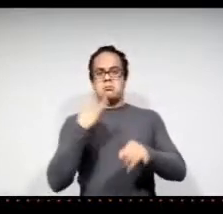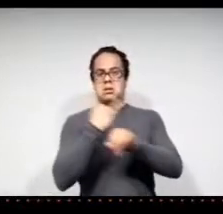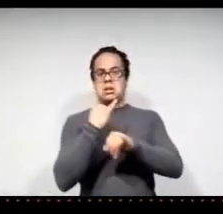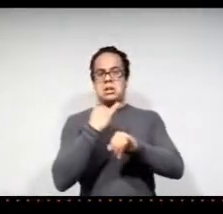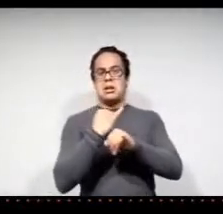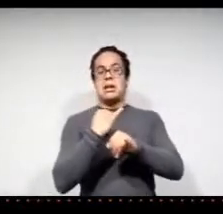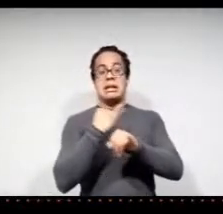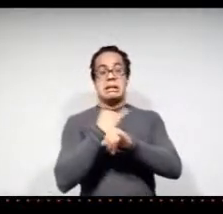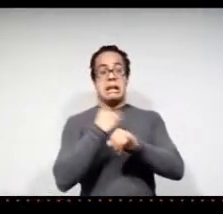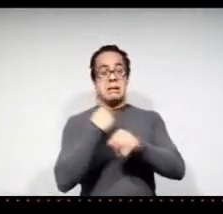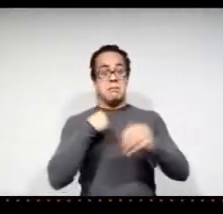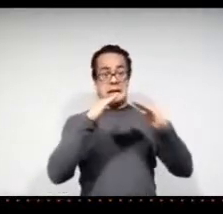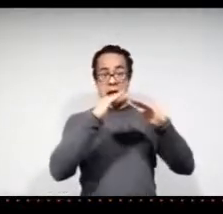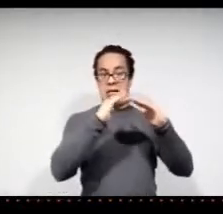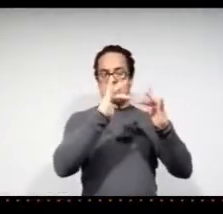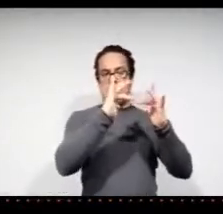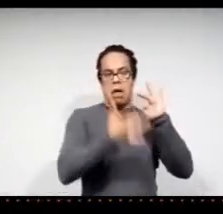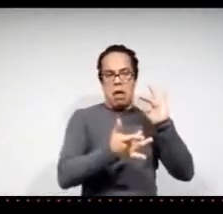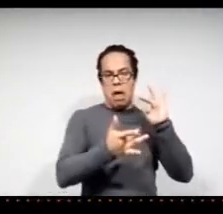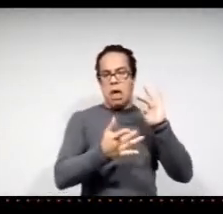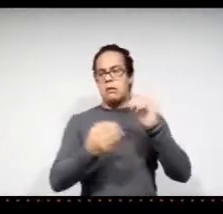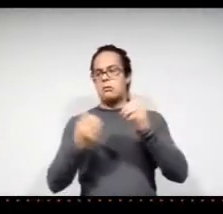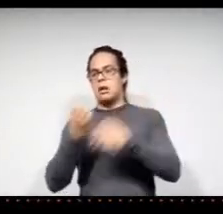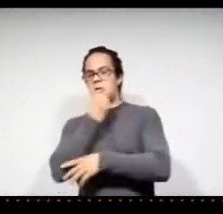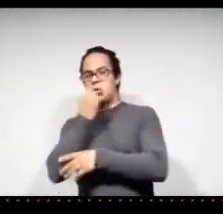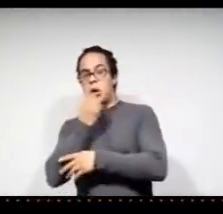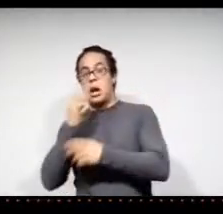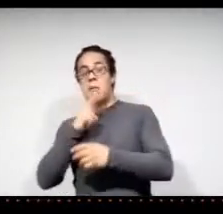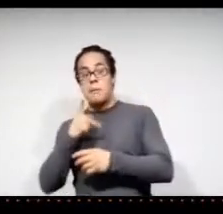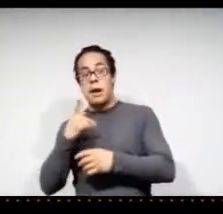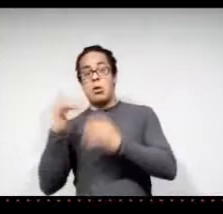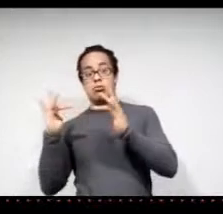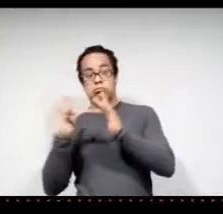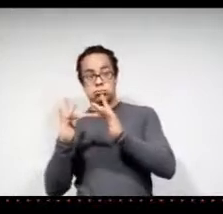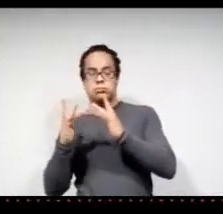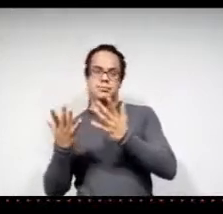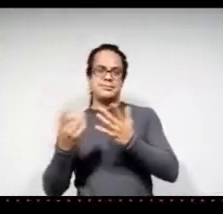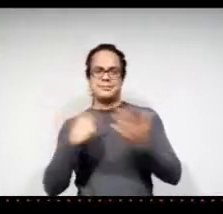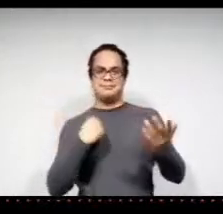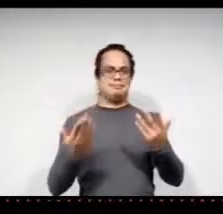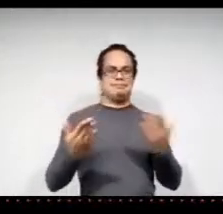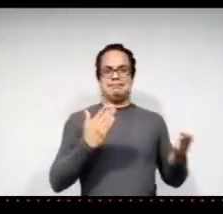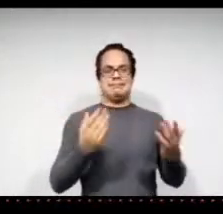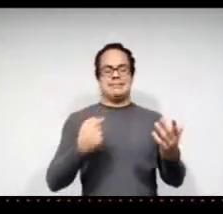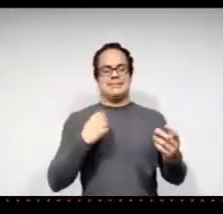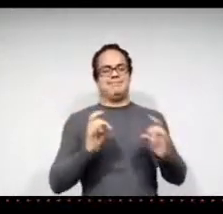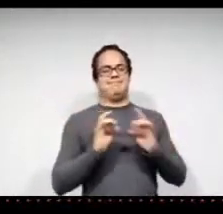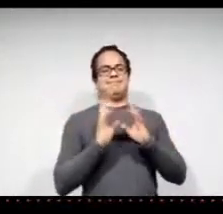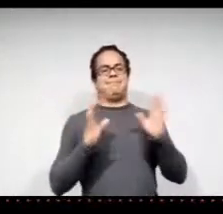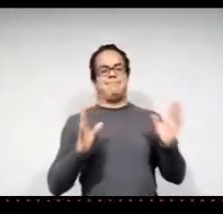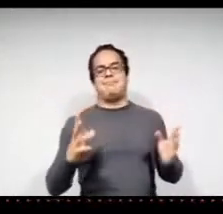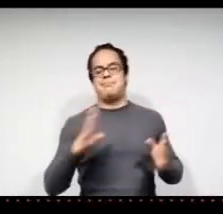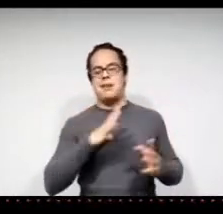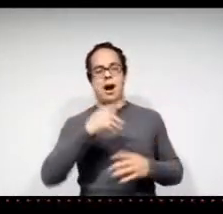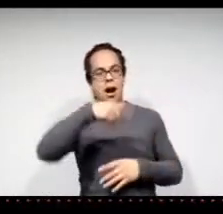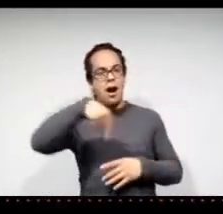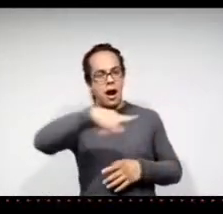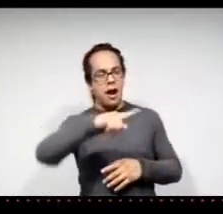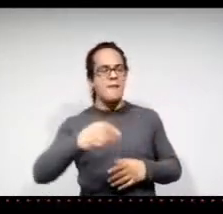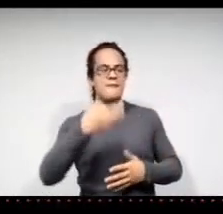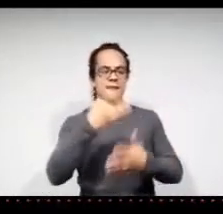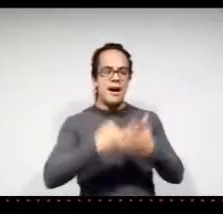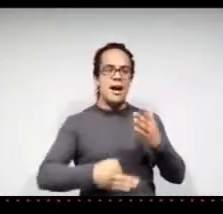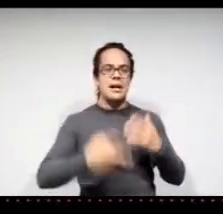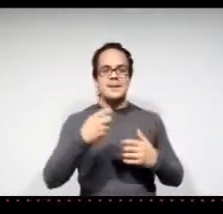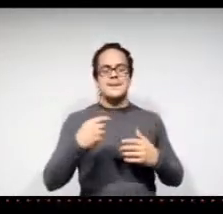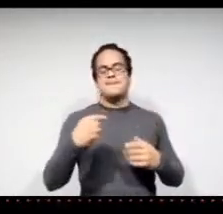institución. Y era uno de los puntos críticos siempre, es que no tenemos las condiciones. No, es que debemos